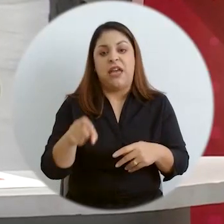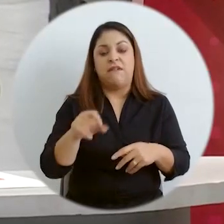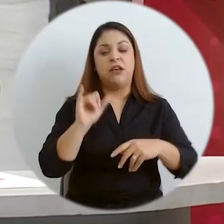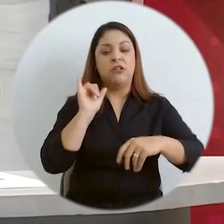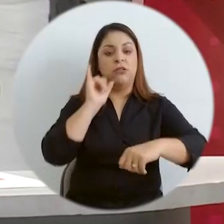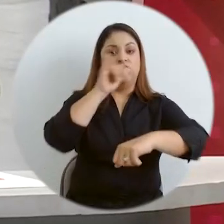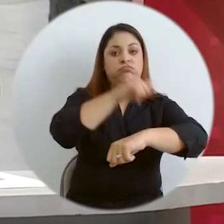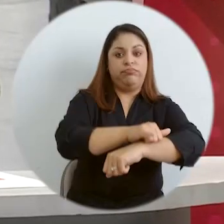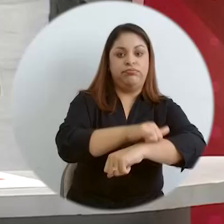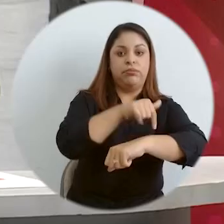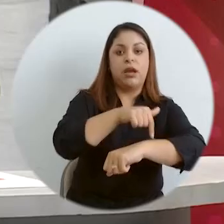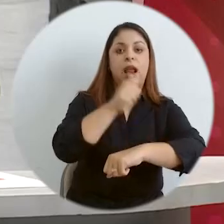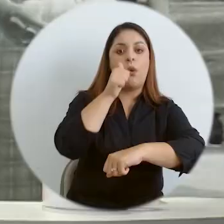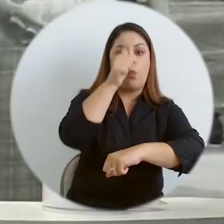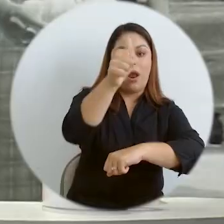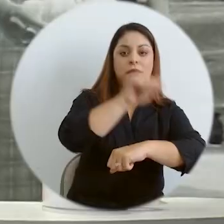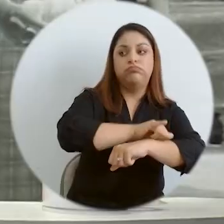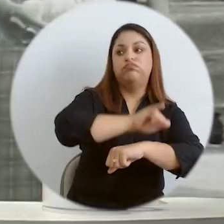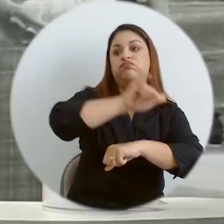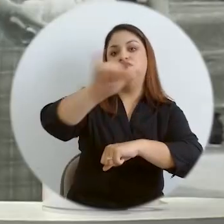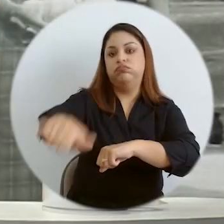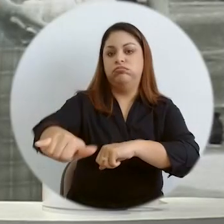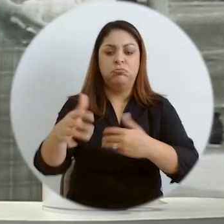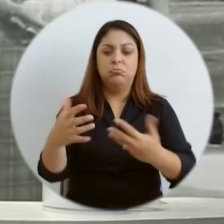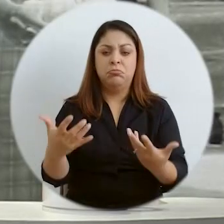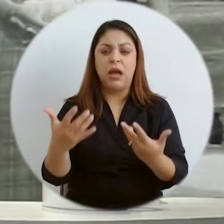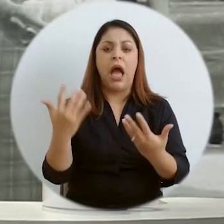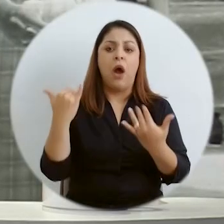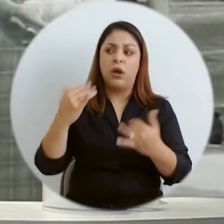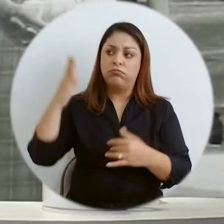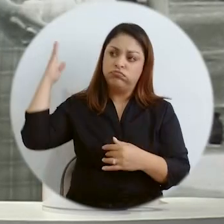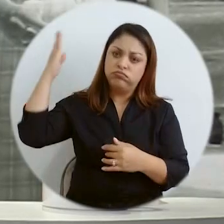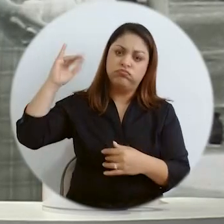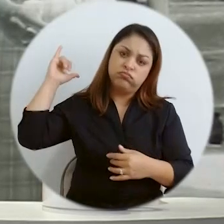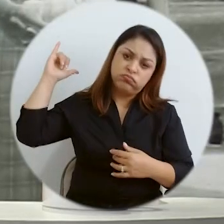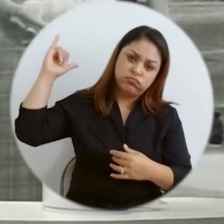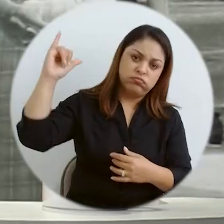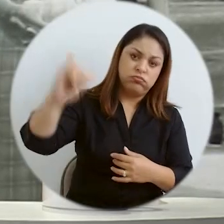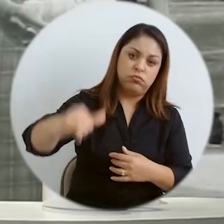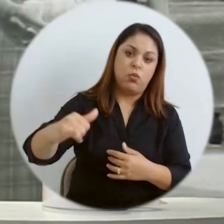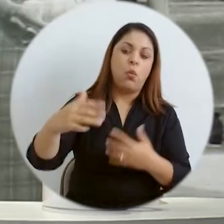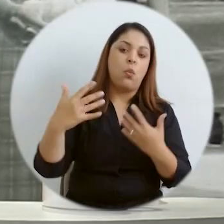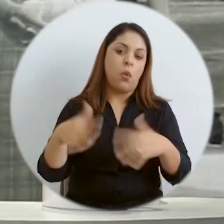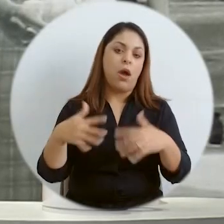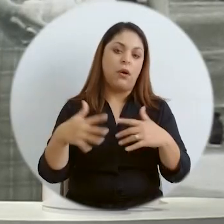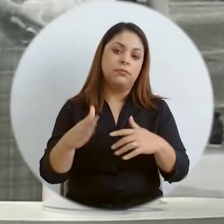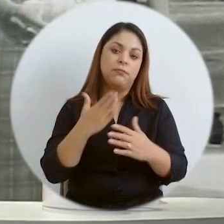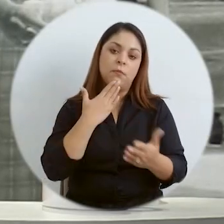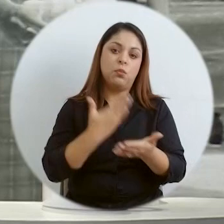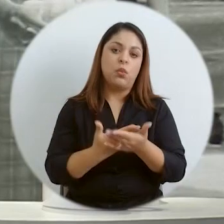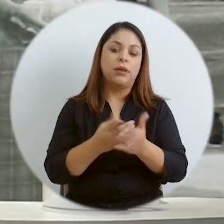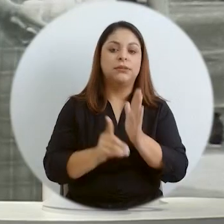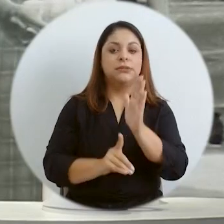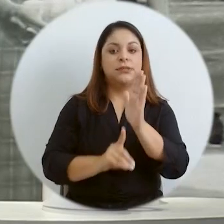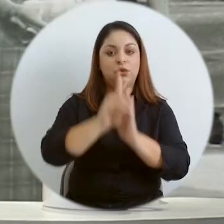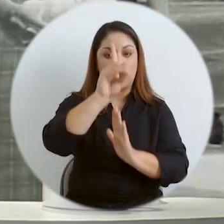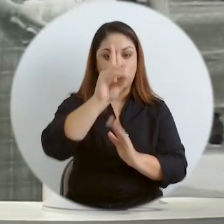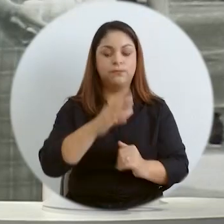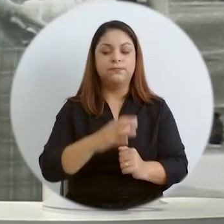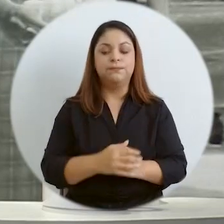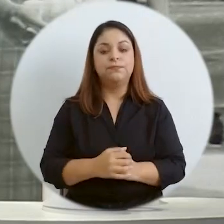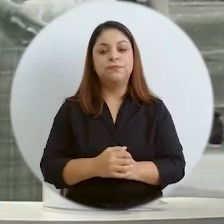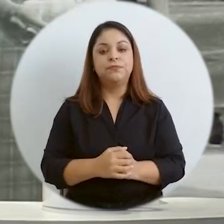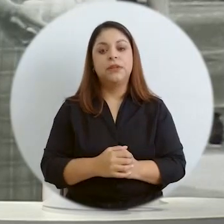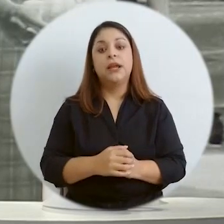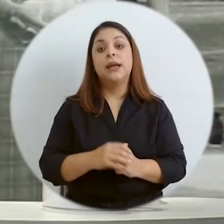Juan acá. Santa María, ¿no? No sé, hace 15 años uno no se hubiera imaginado ese desarrollo. Otro ejemplo es yo no sé ustedes, cuando